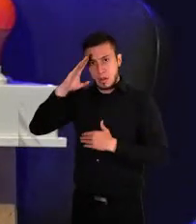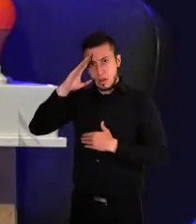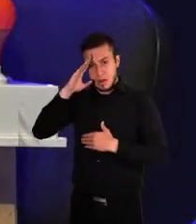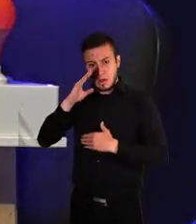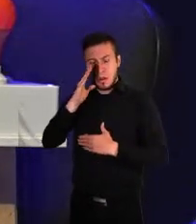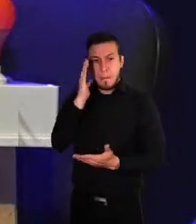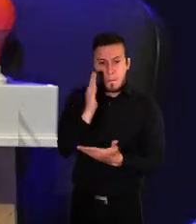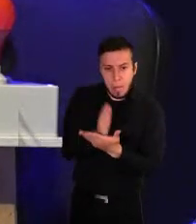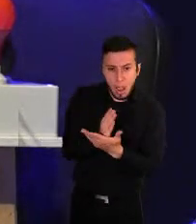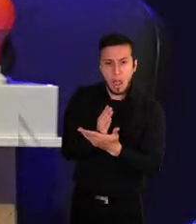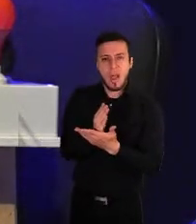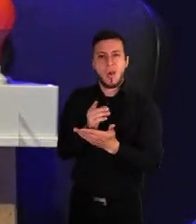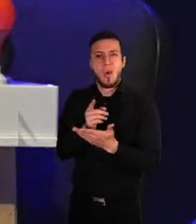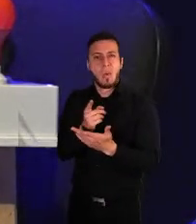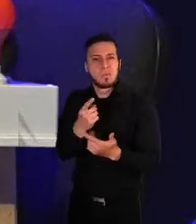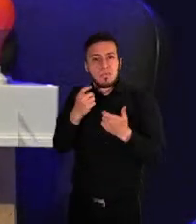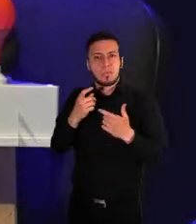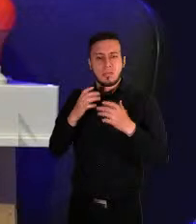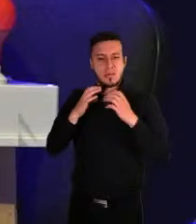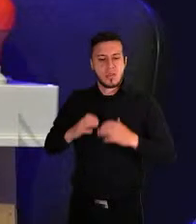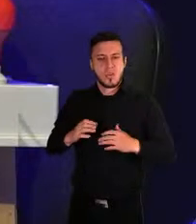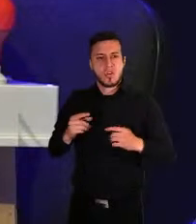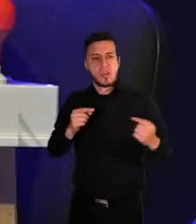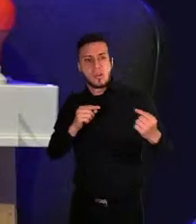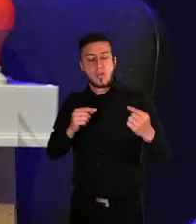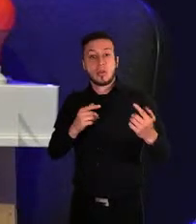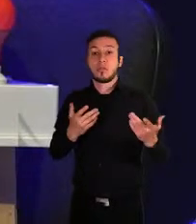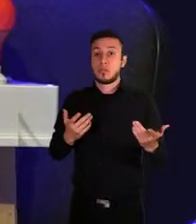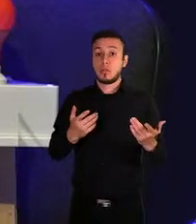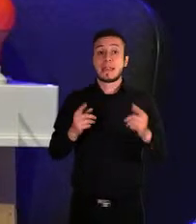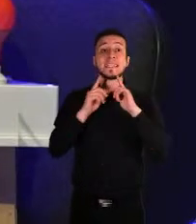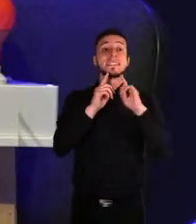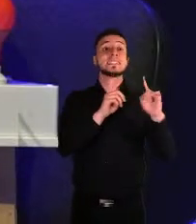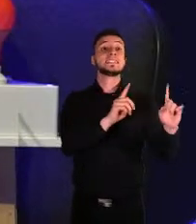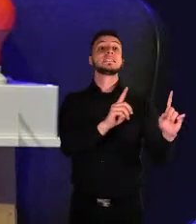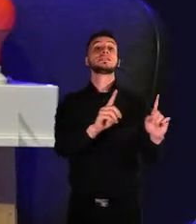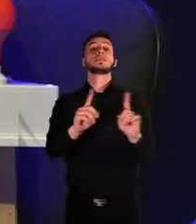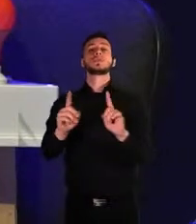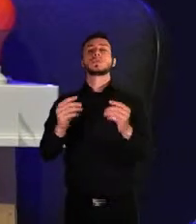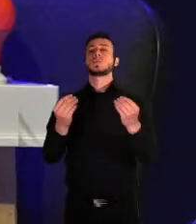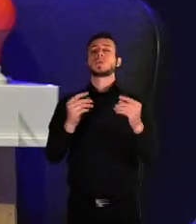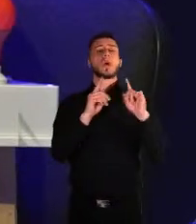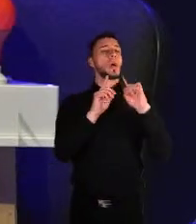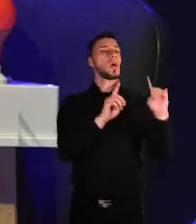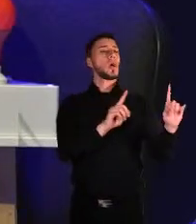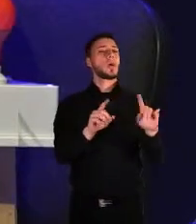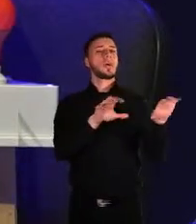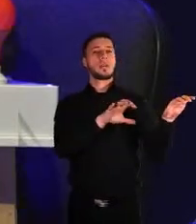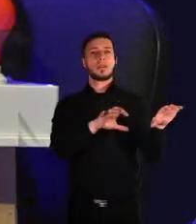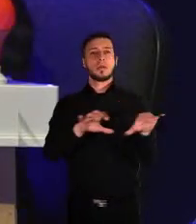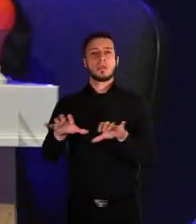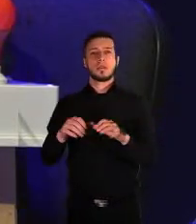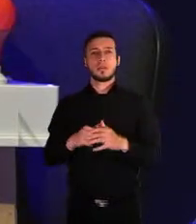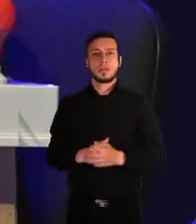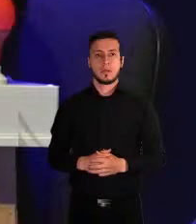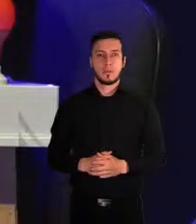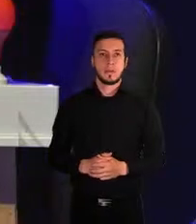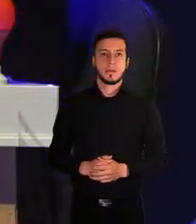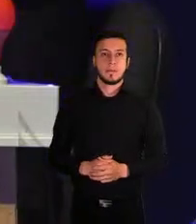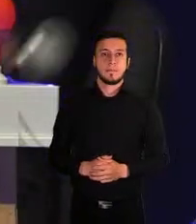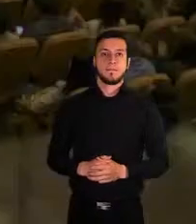o han sido heridos en combate mucho discurso y poca acción alrededor de víctima